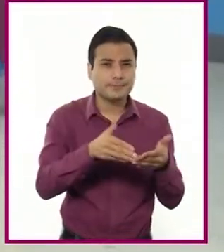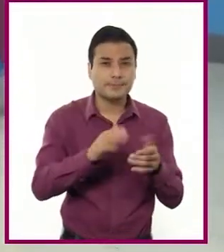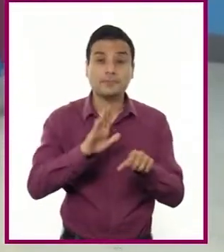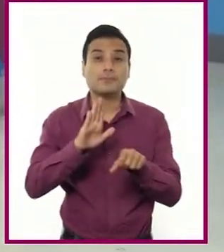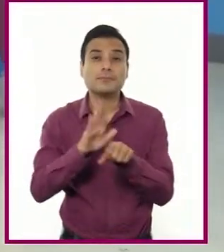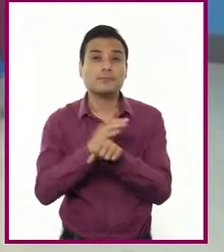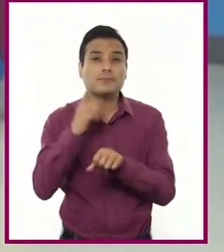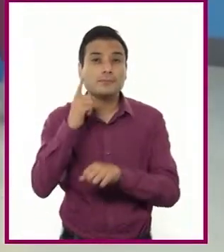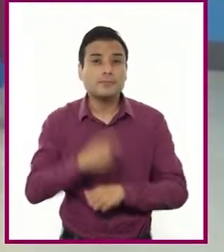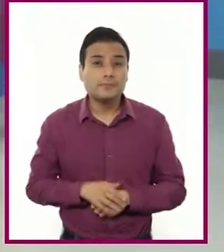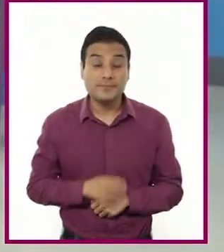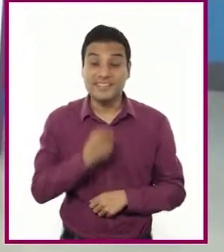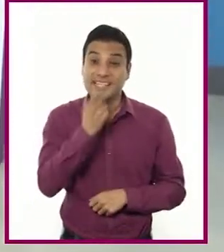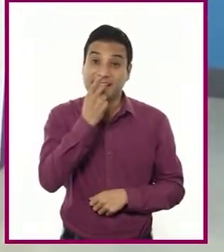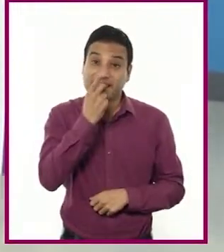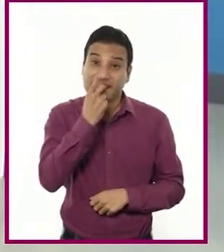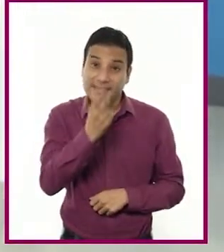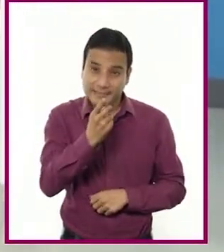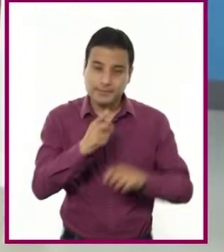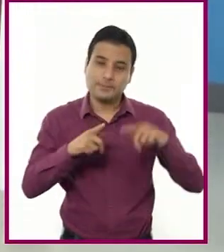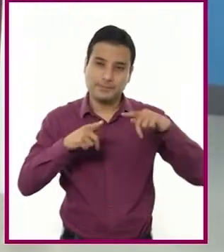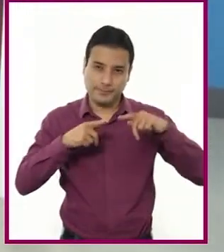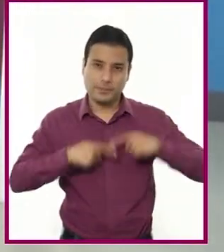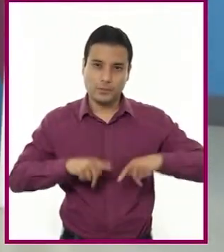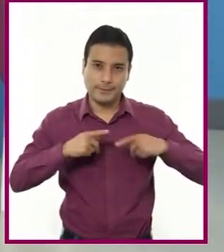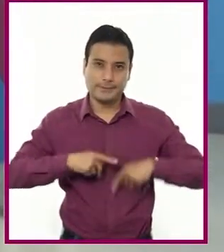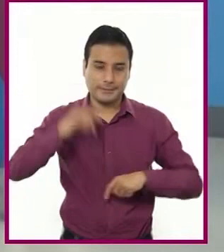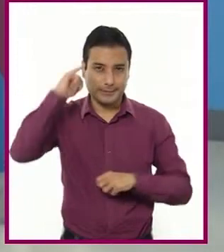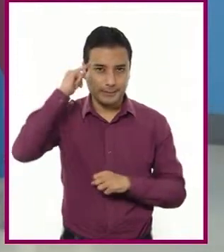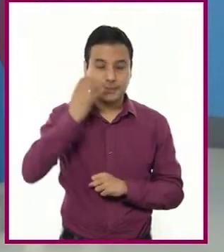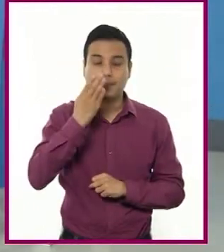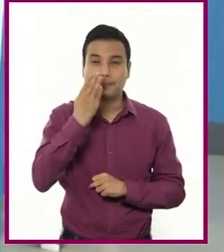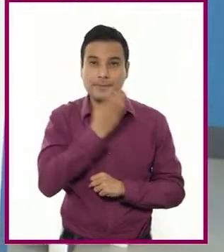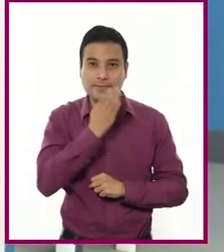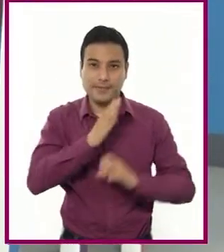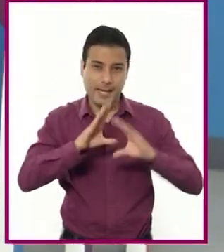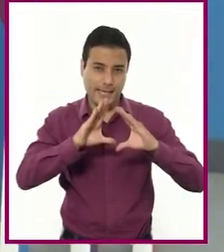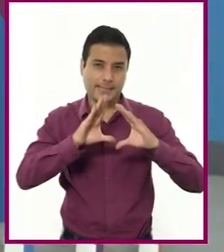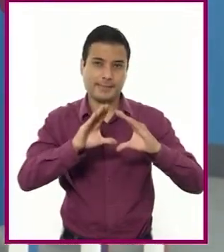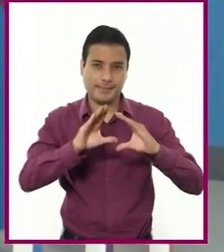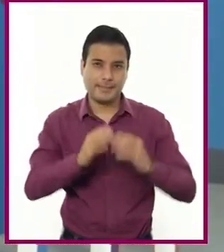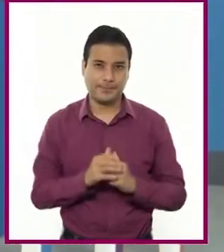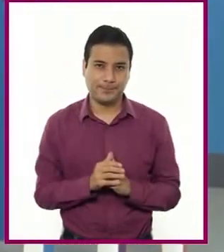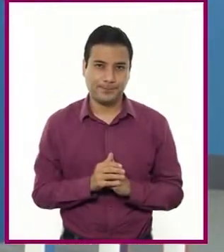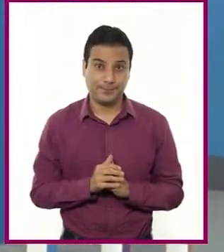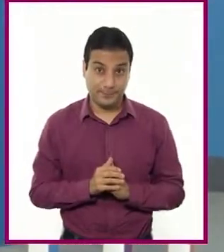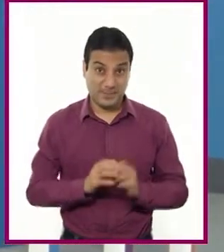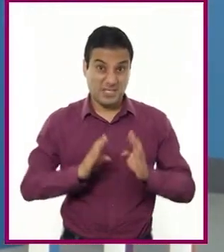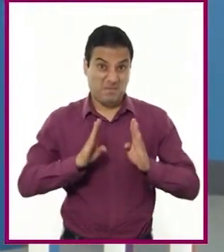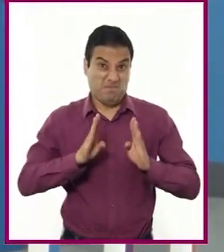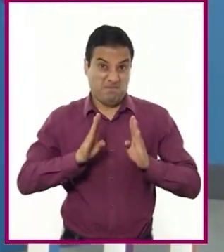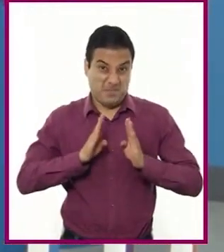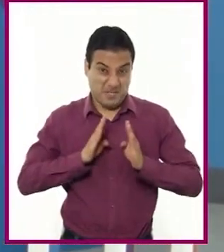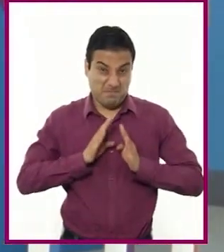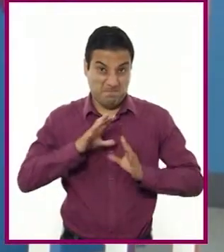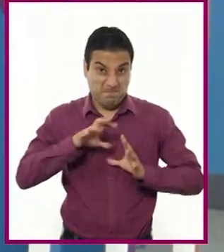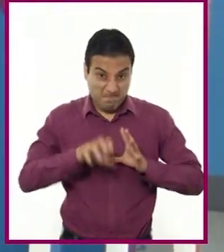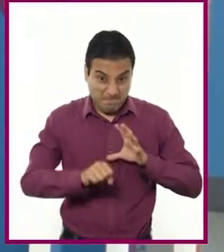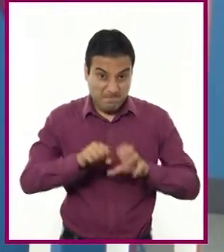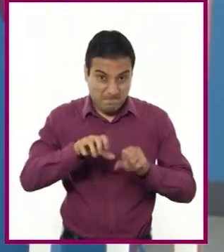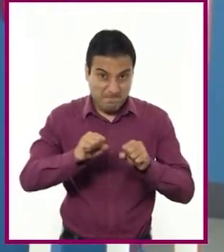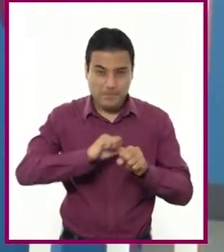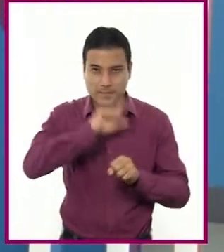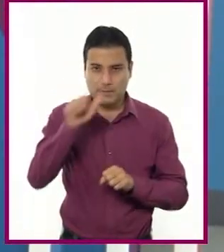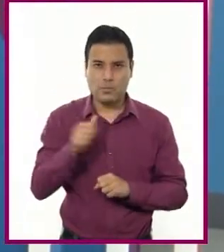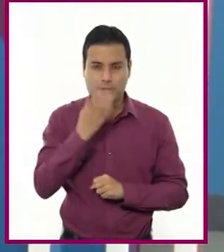poblaciones originarias que no lo conocían. A la conquista militar seguía la conquista espiritual, iniciada de forma